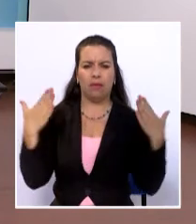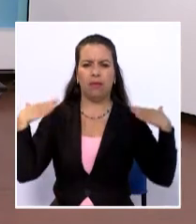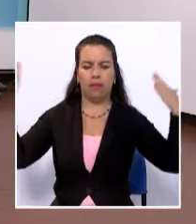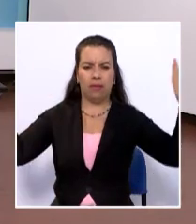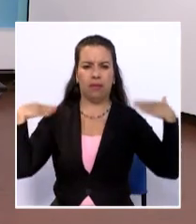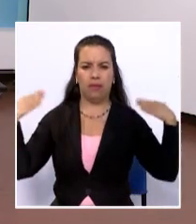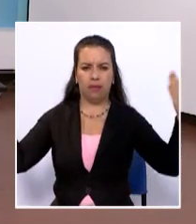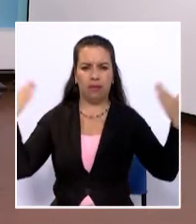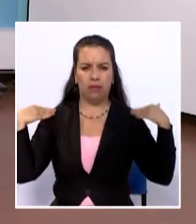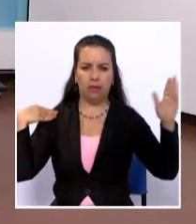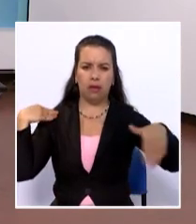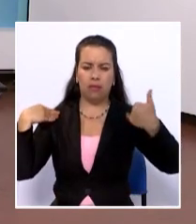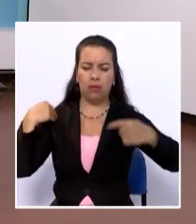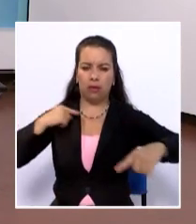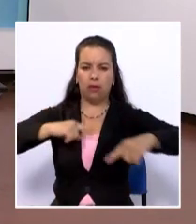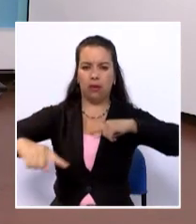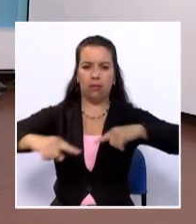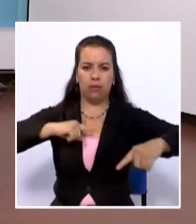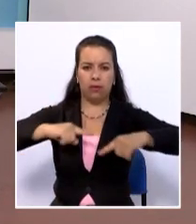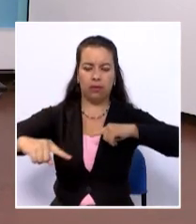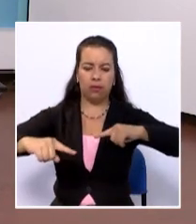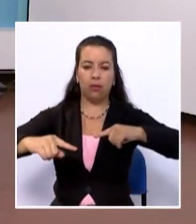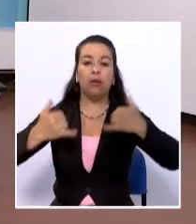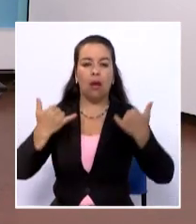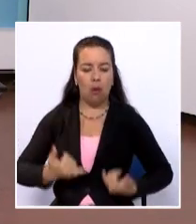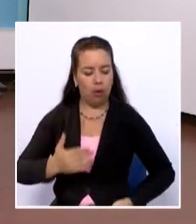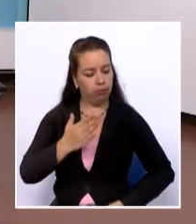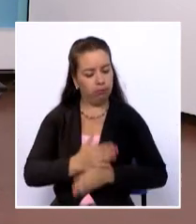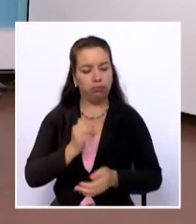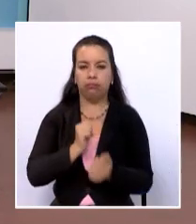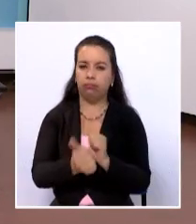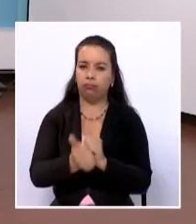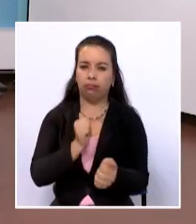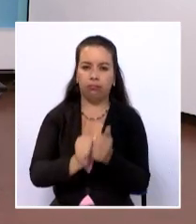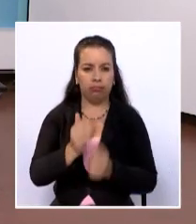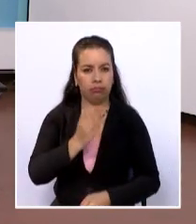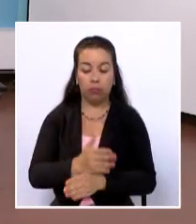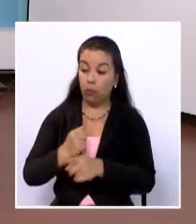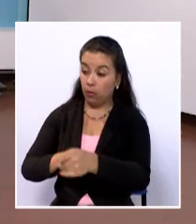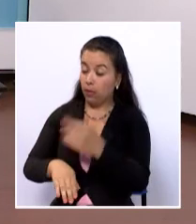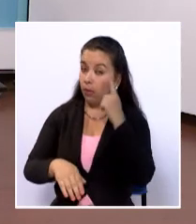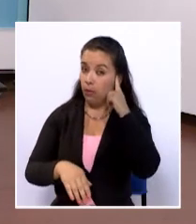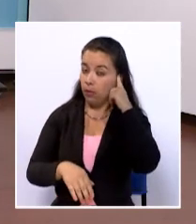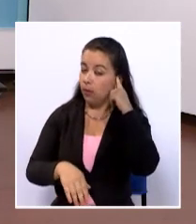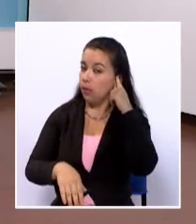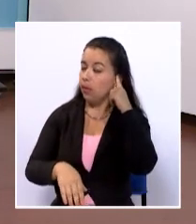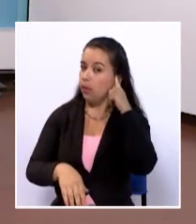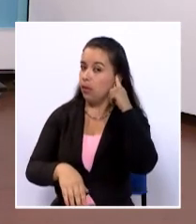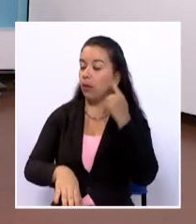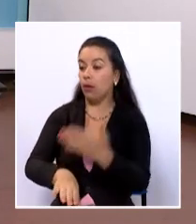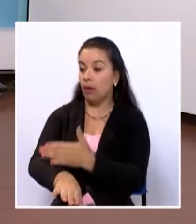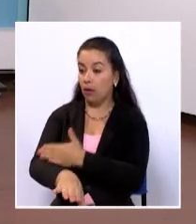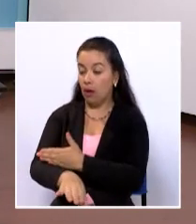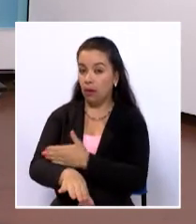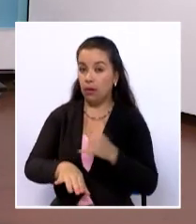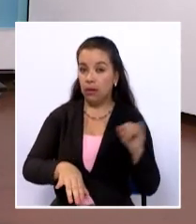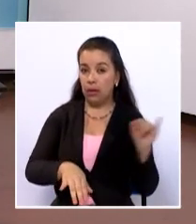física posteriormente administración y sigue practicando deportes y tuvo una lesión en la rodilla